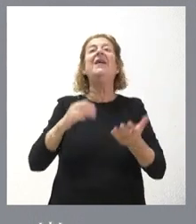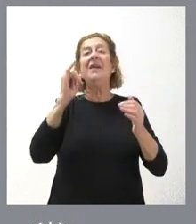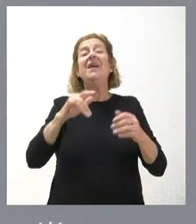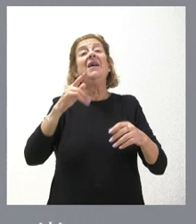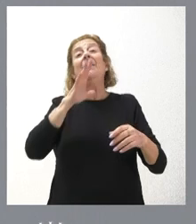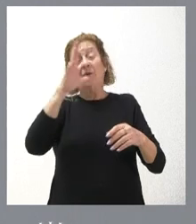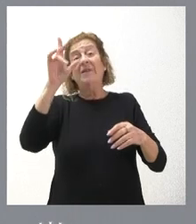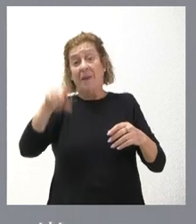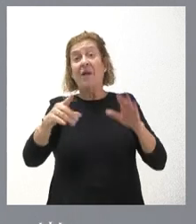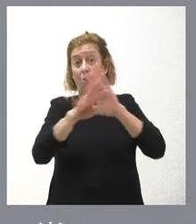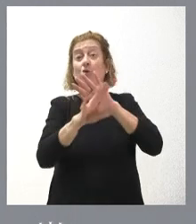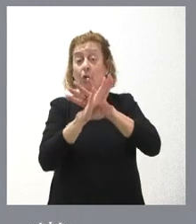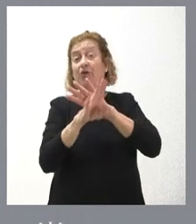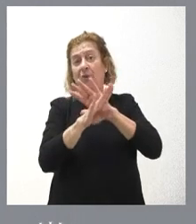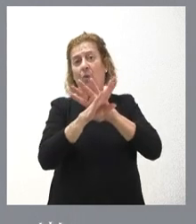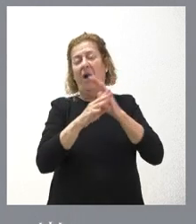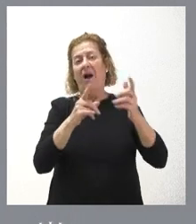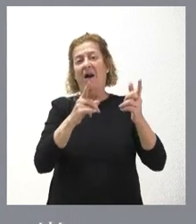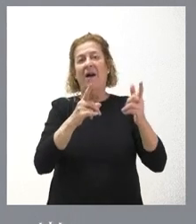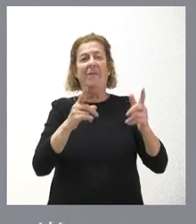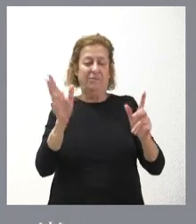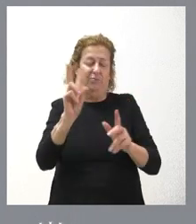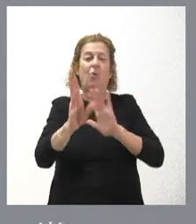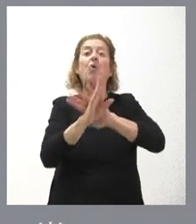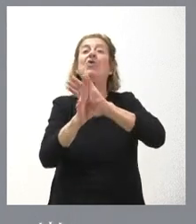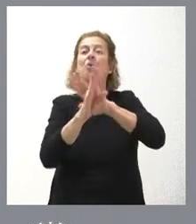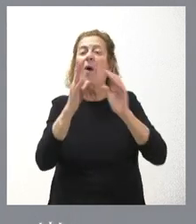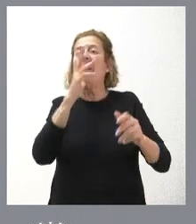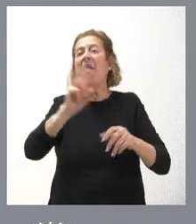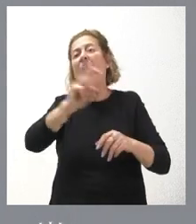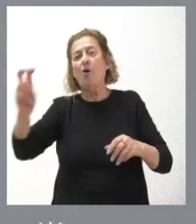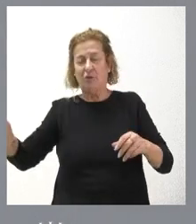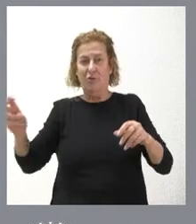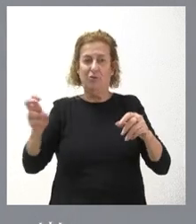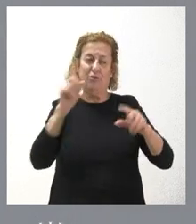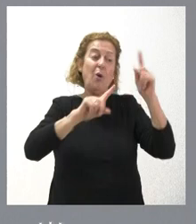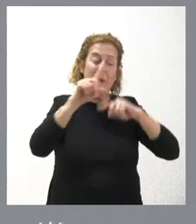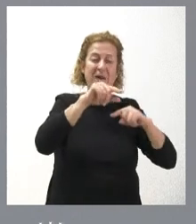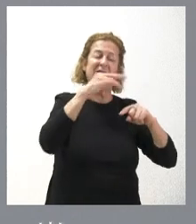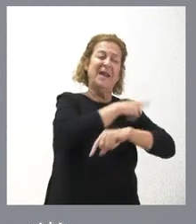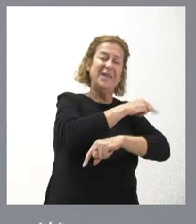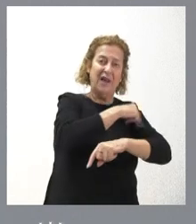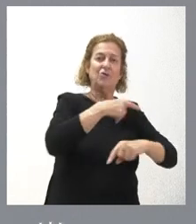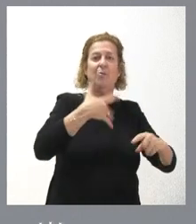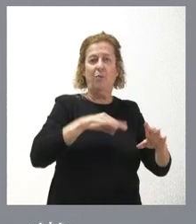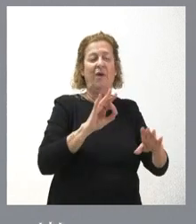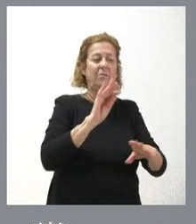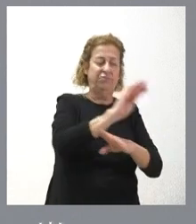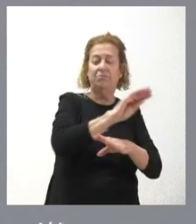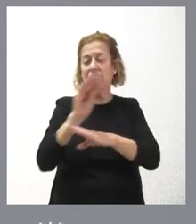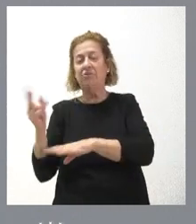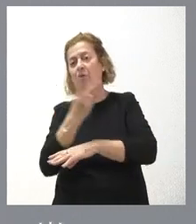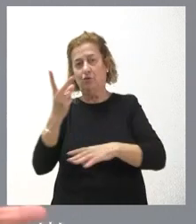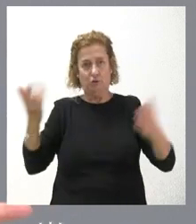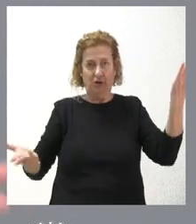el hecho de seguir teniendo el dispositivo en vigor para otro tipo de problemas sanitarios que se puedan plantear en el día a